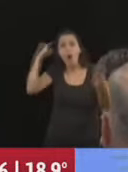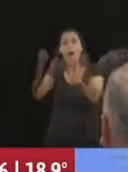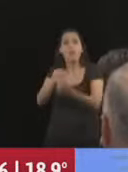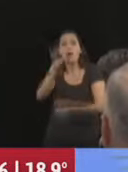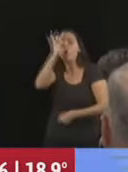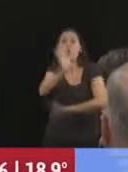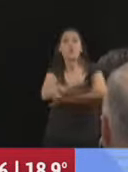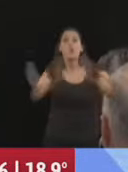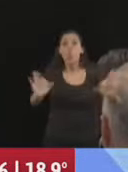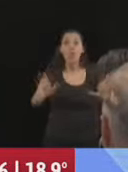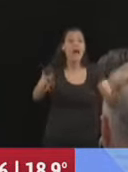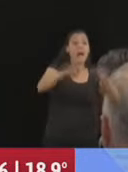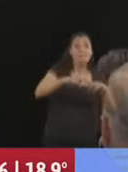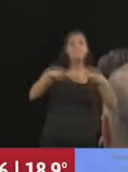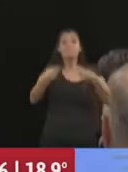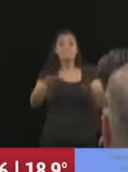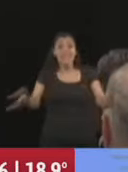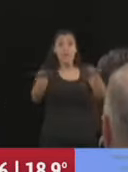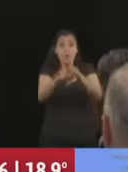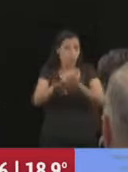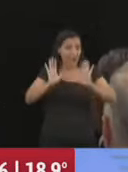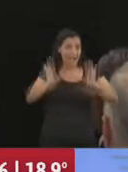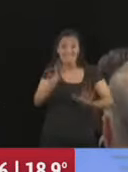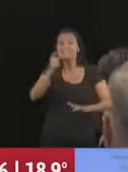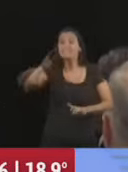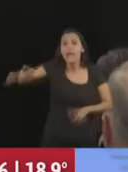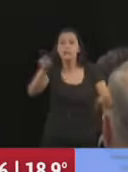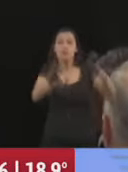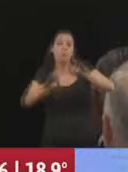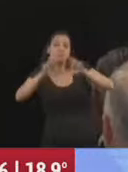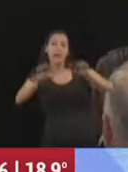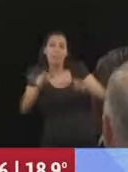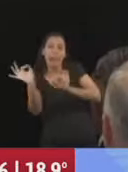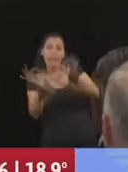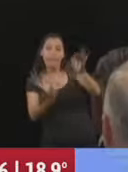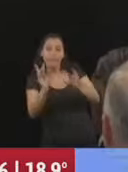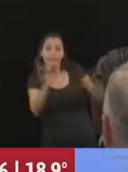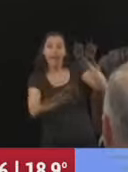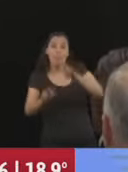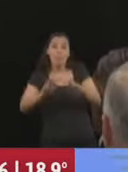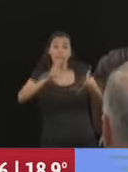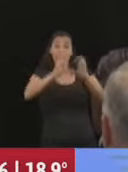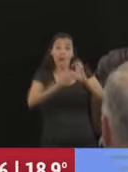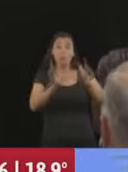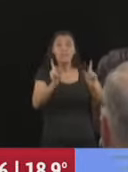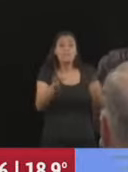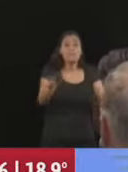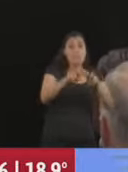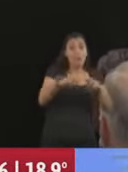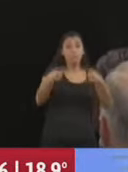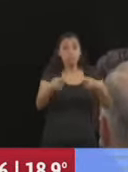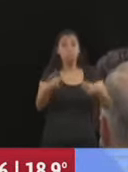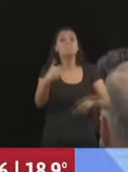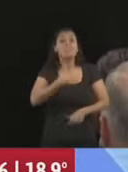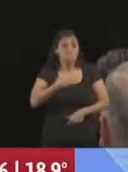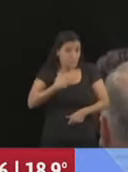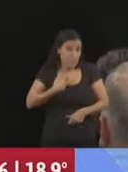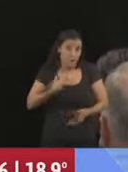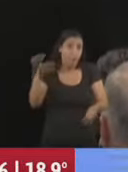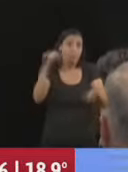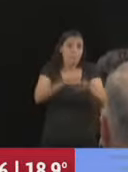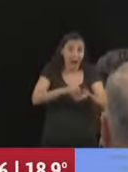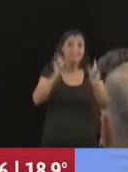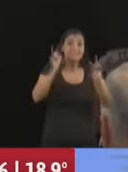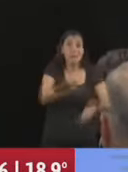y esperamos que pueda salir la ley bases para tener este marco institucional que le permita a la República Argentina,